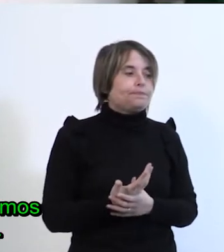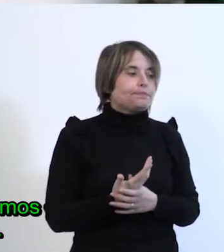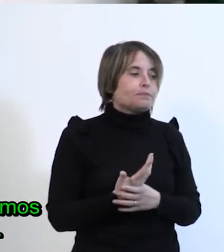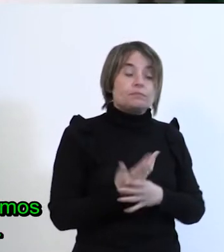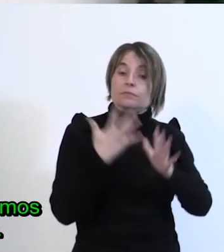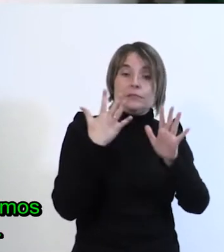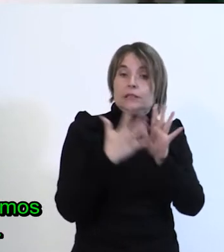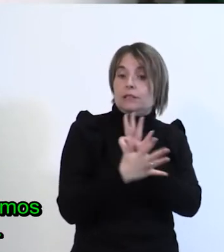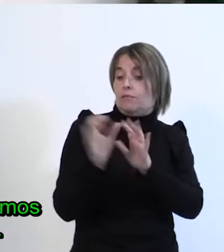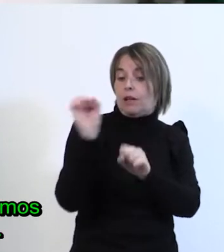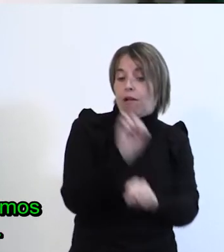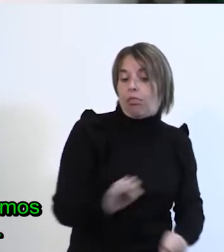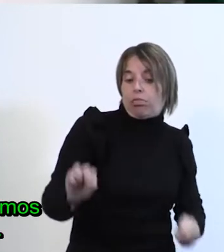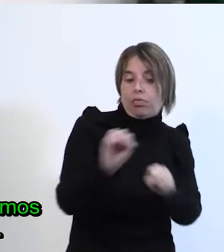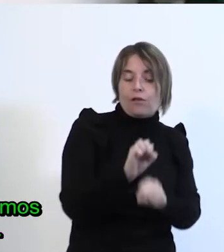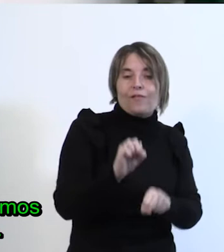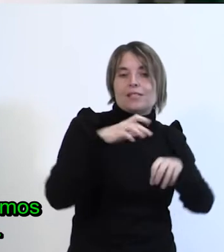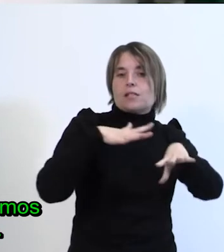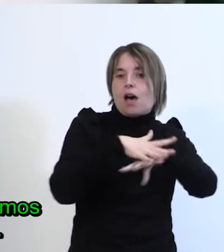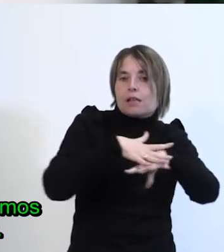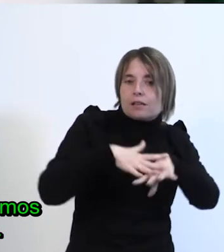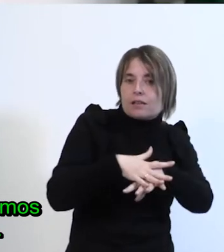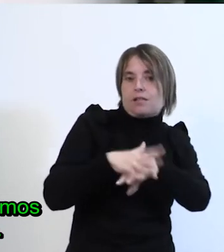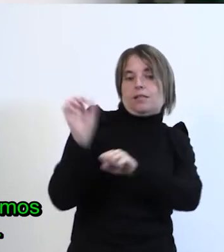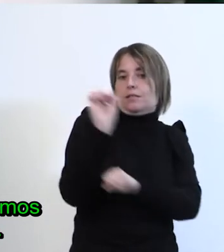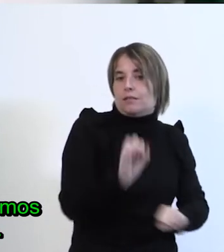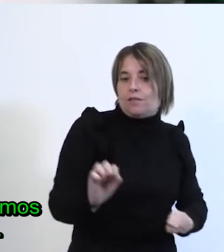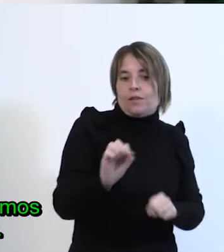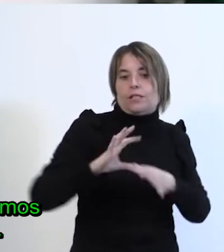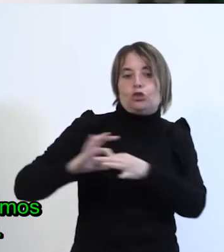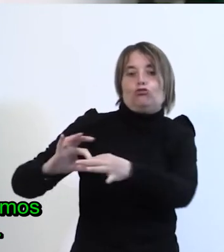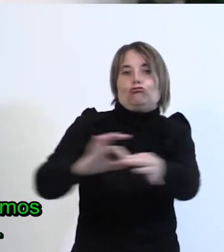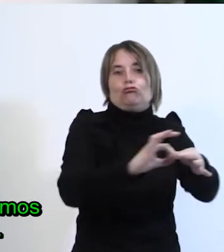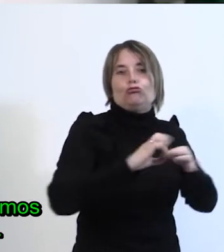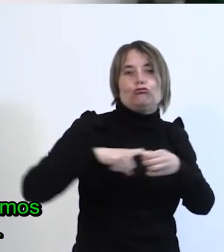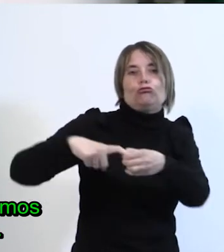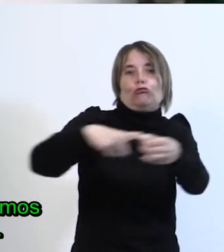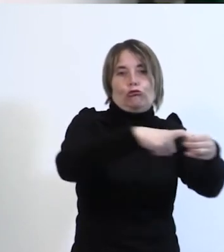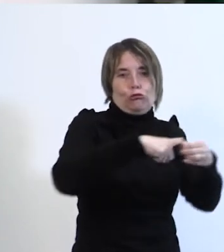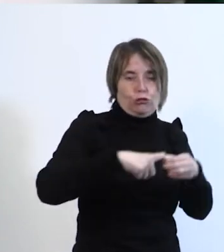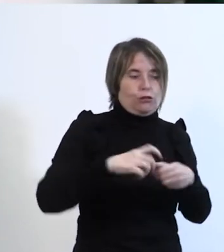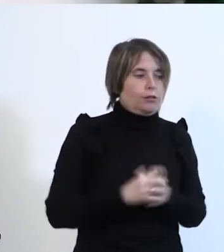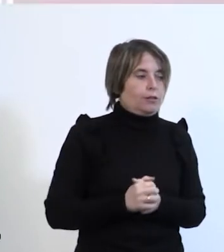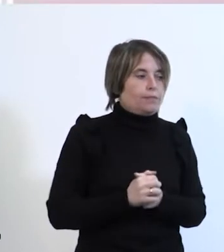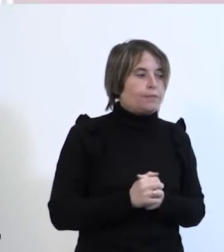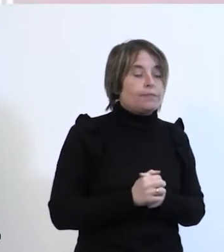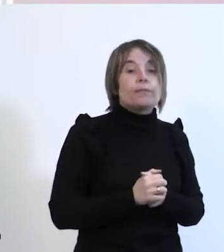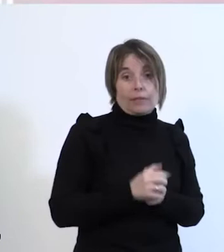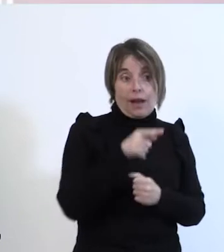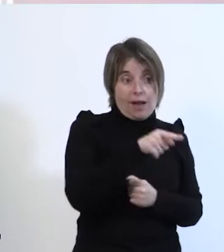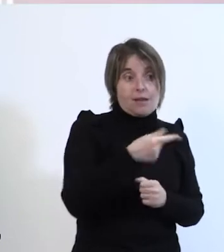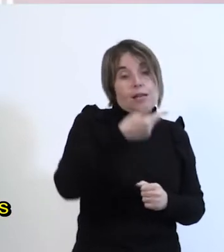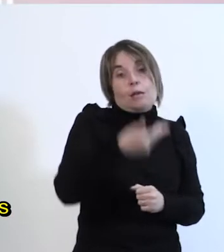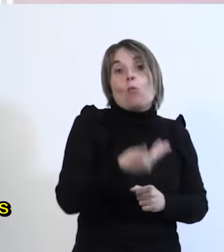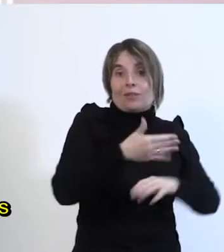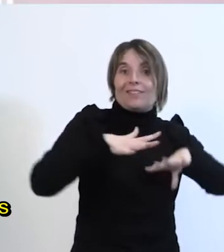pasado, y es parte de las defensas que hacemos y de las solidaridades concretas. La importancia de las